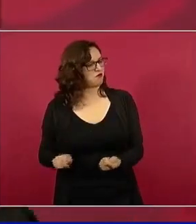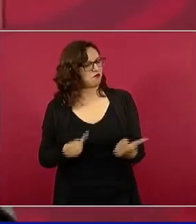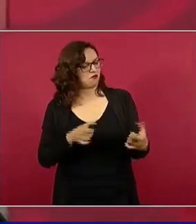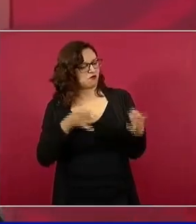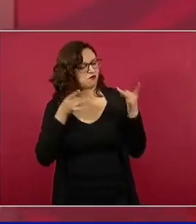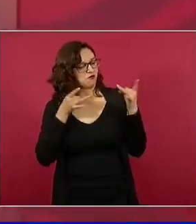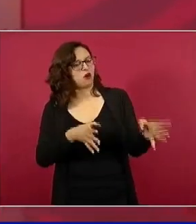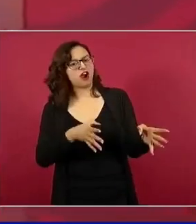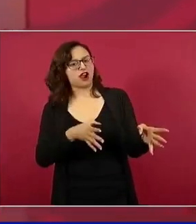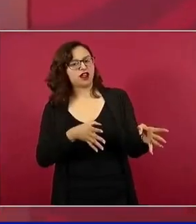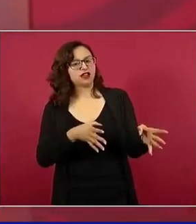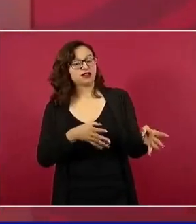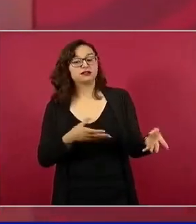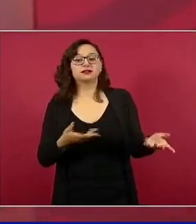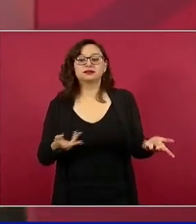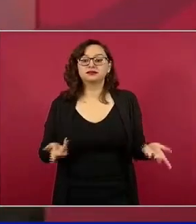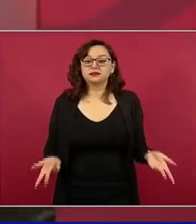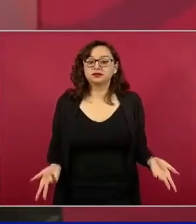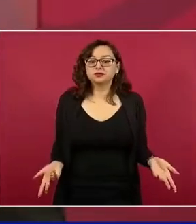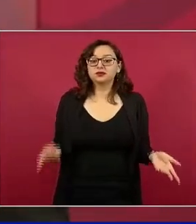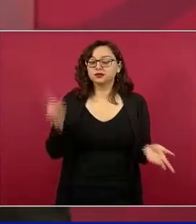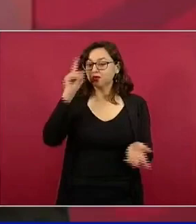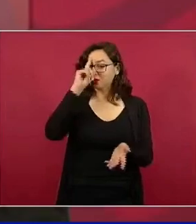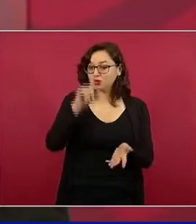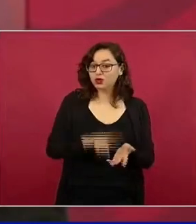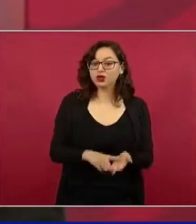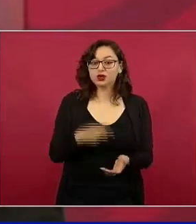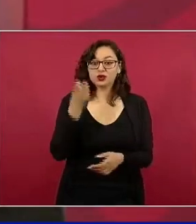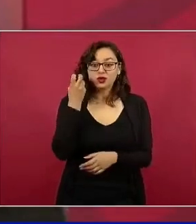Entonces, yo creo que eso